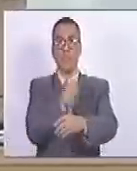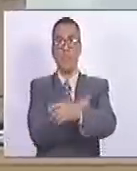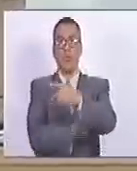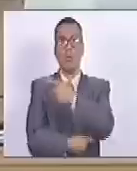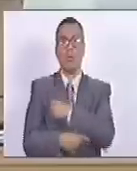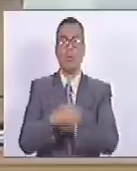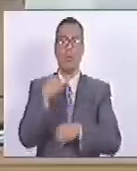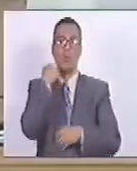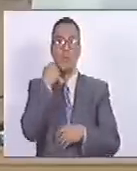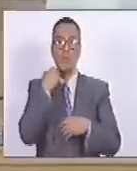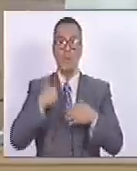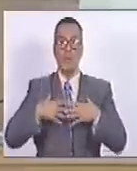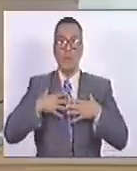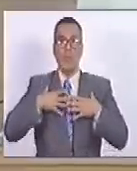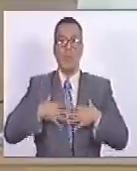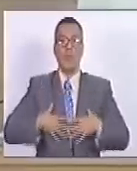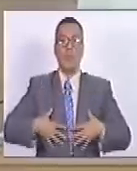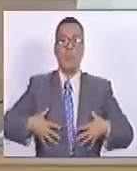la neumonía,